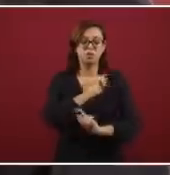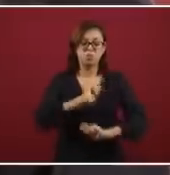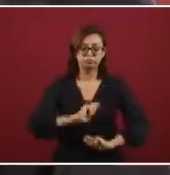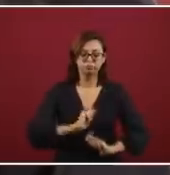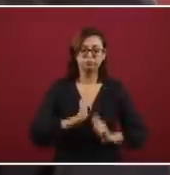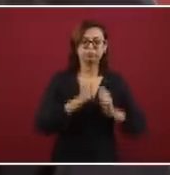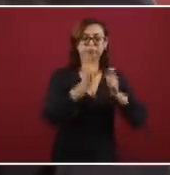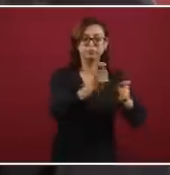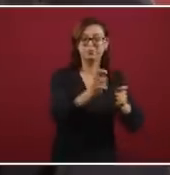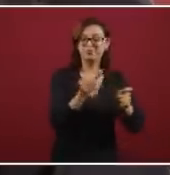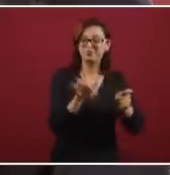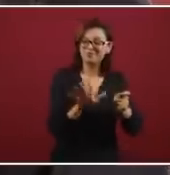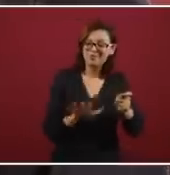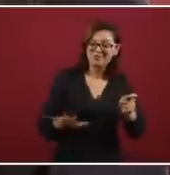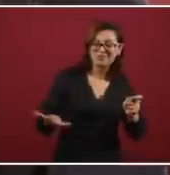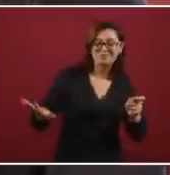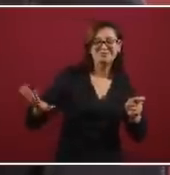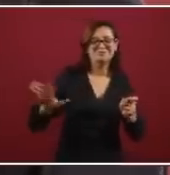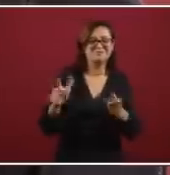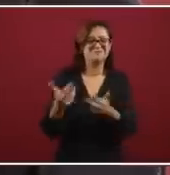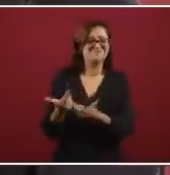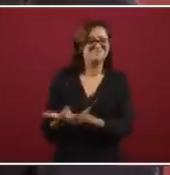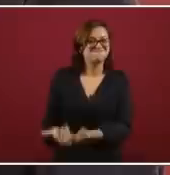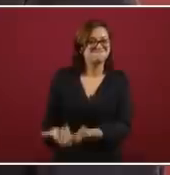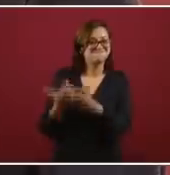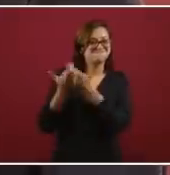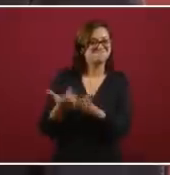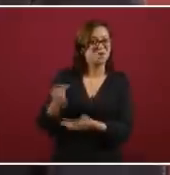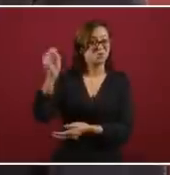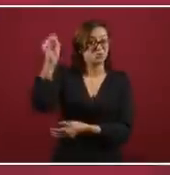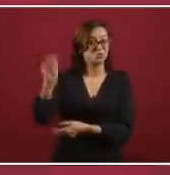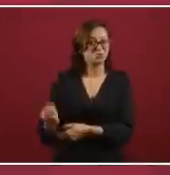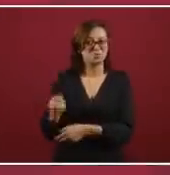pues en los campos del sureste,